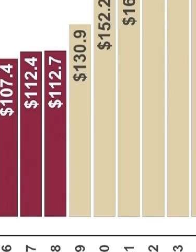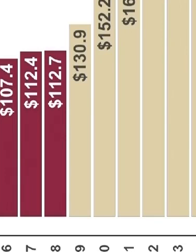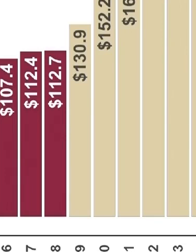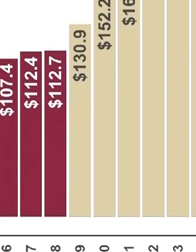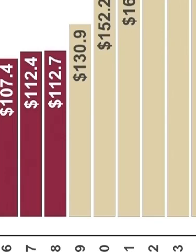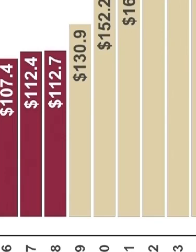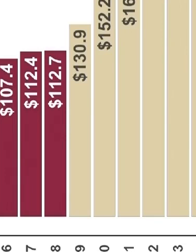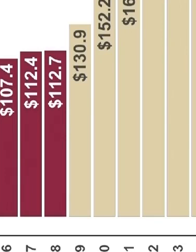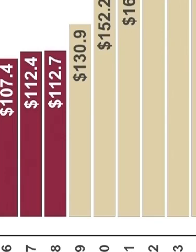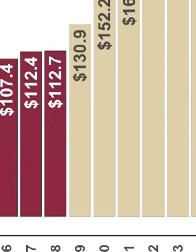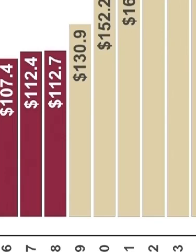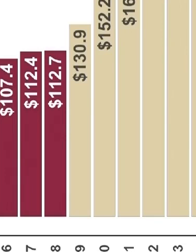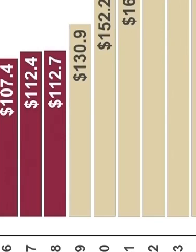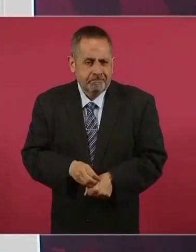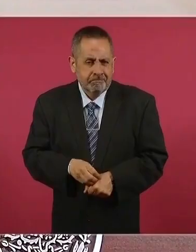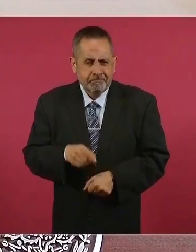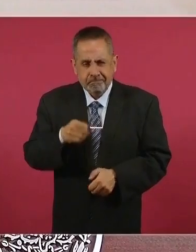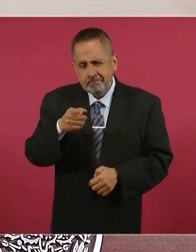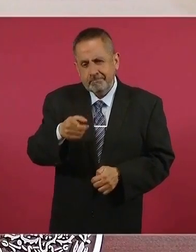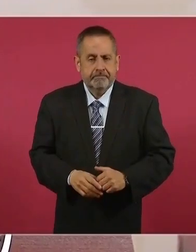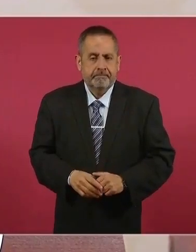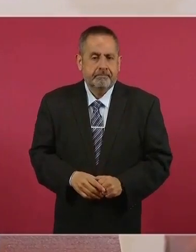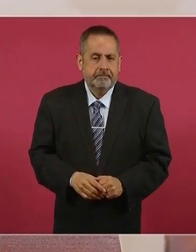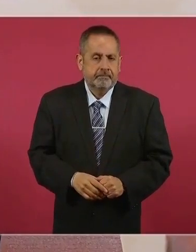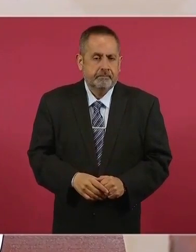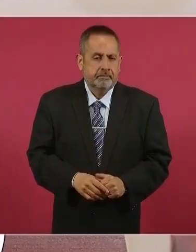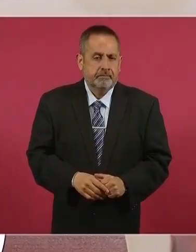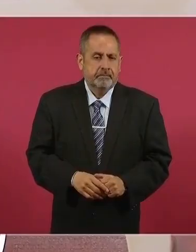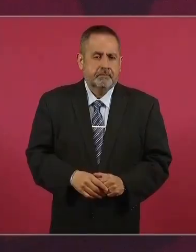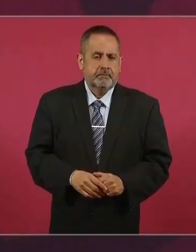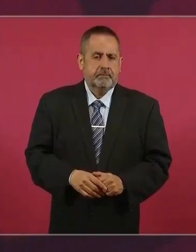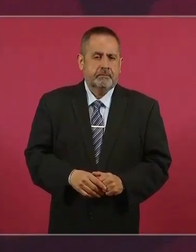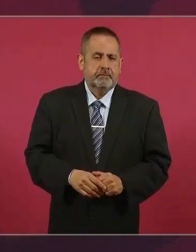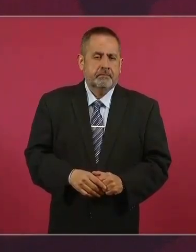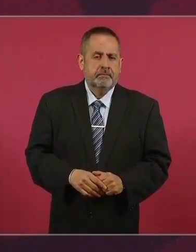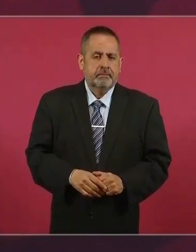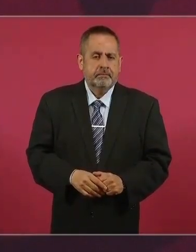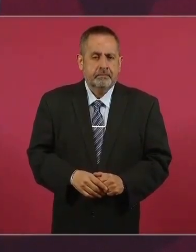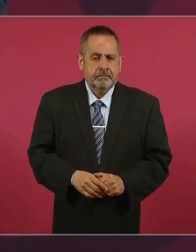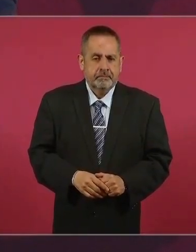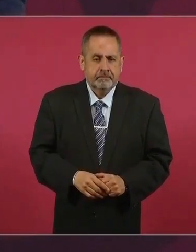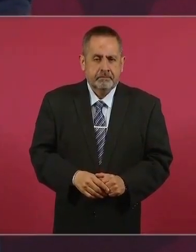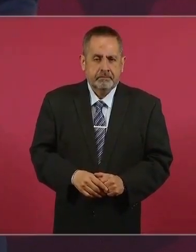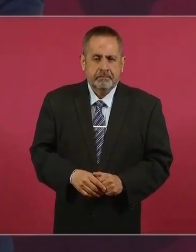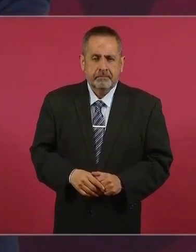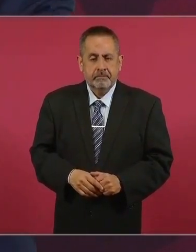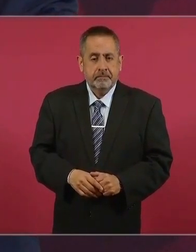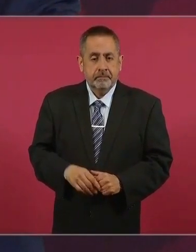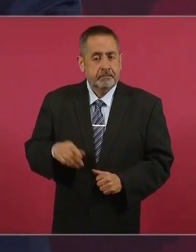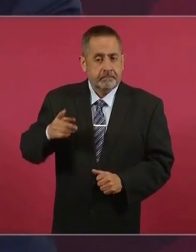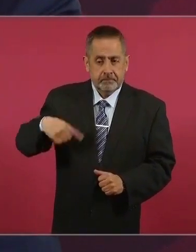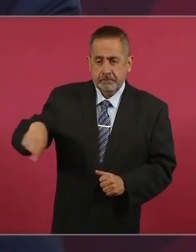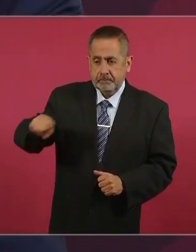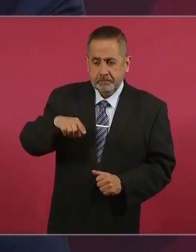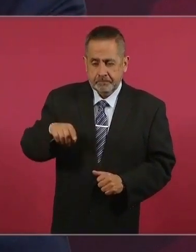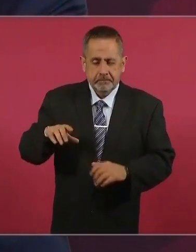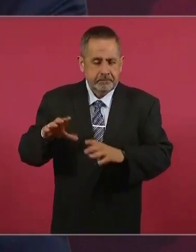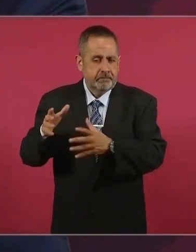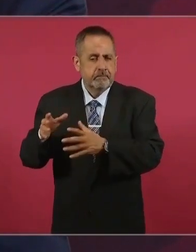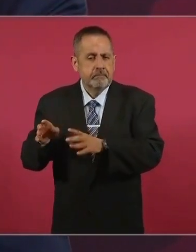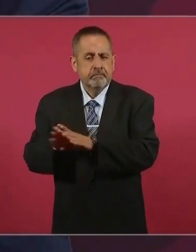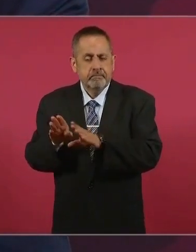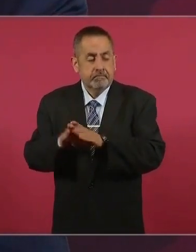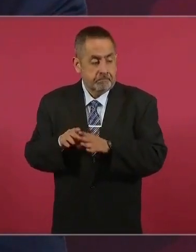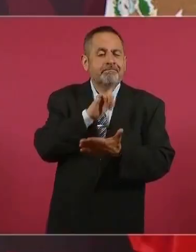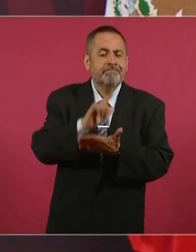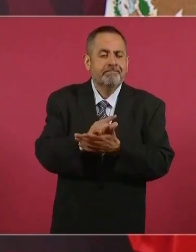periodo neoliberal o neoporfirista. Cuando entre completamente en vigor o se empiece a aplicar la reforma